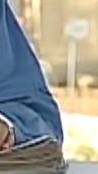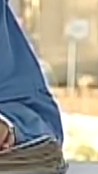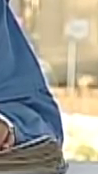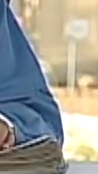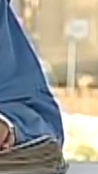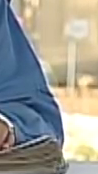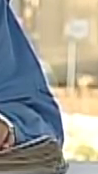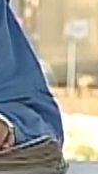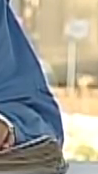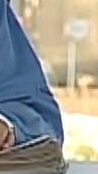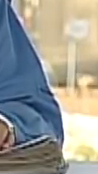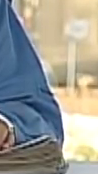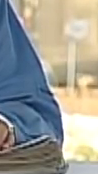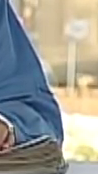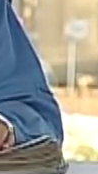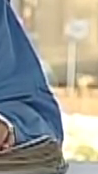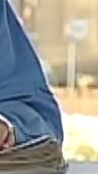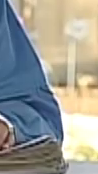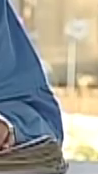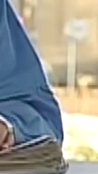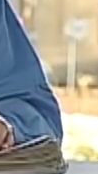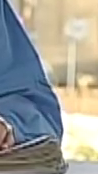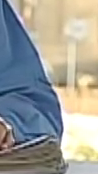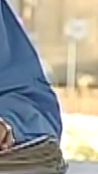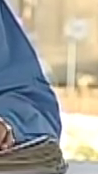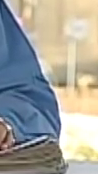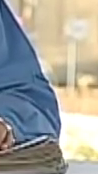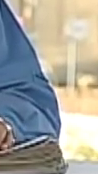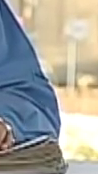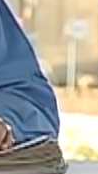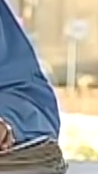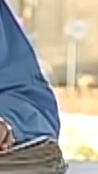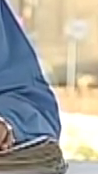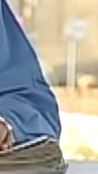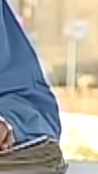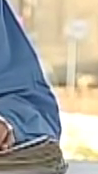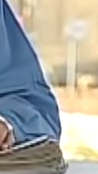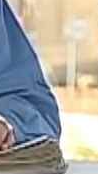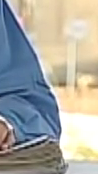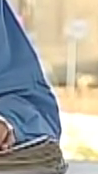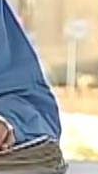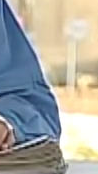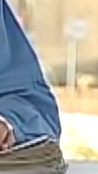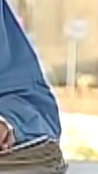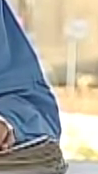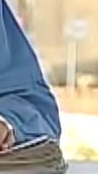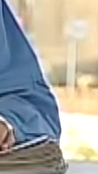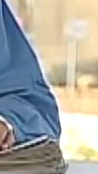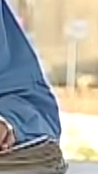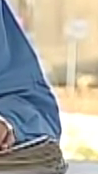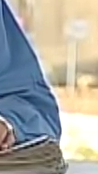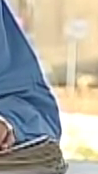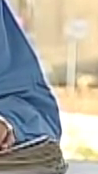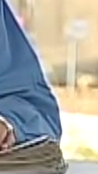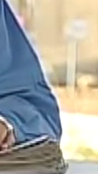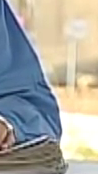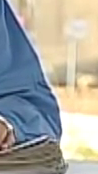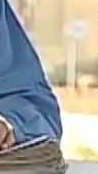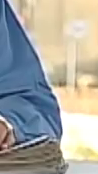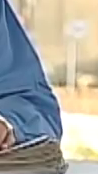el siglo XIV, por allá, en la época del medioevo. Porque a la oligarquía le conviene un sistema